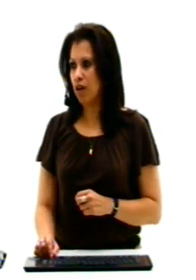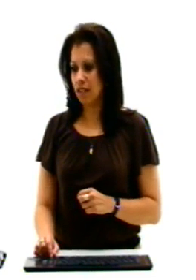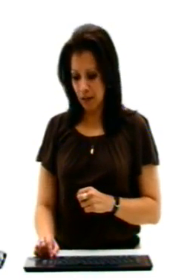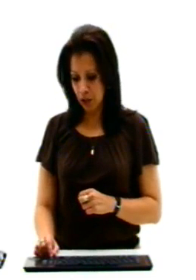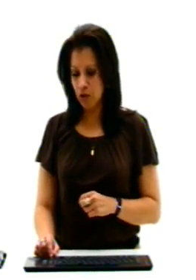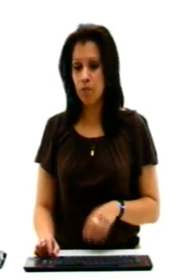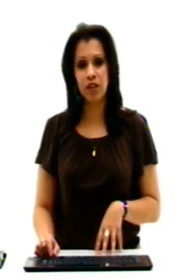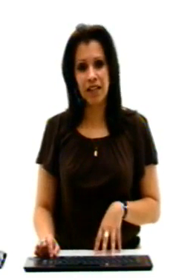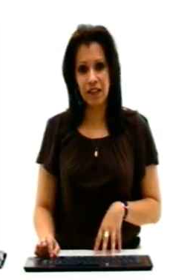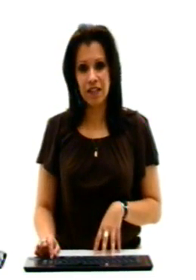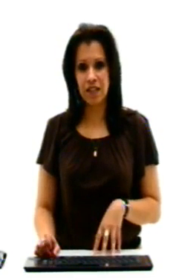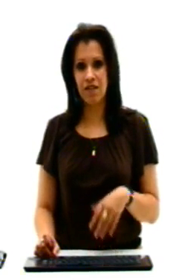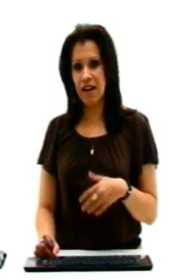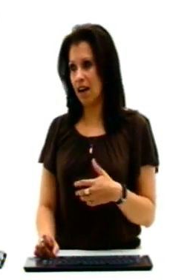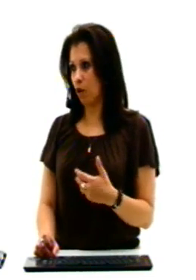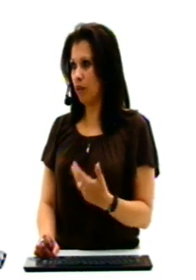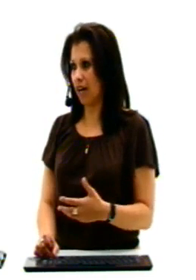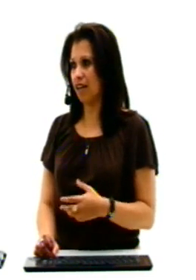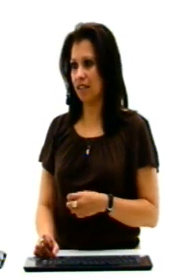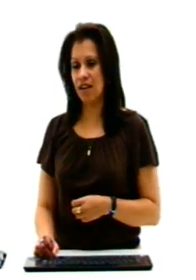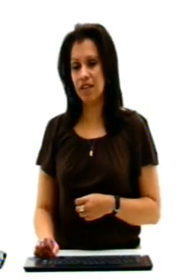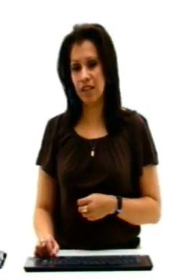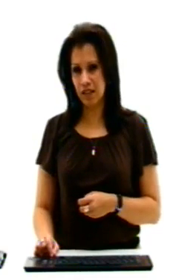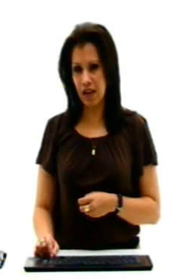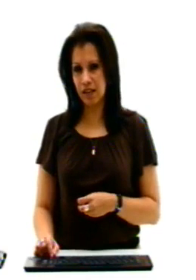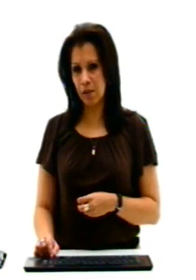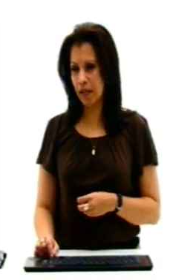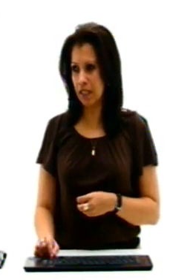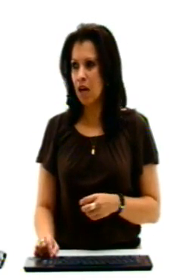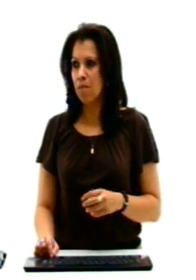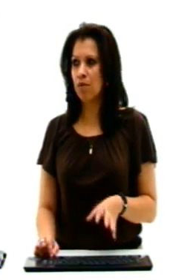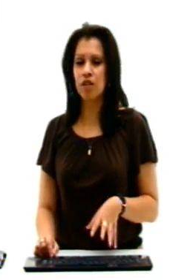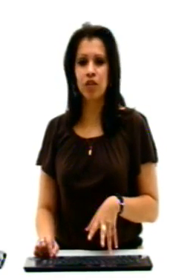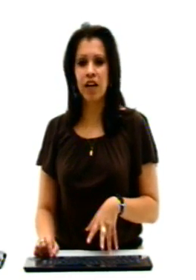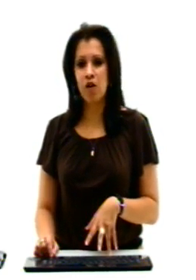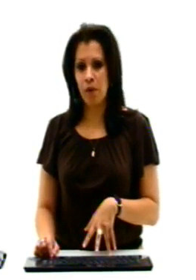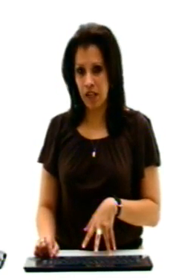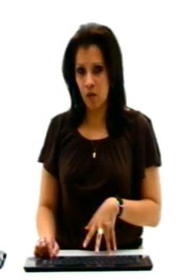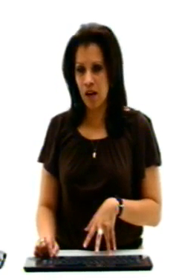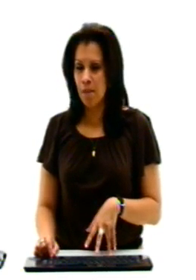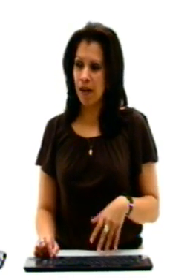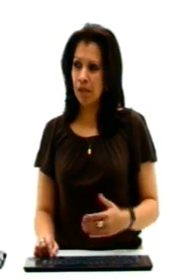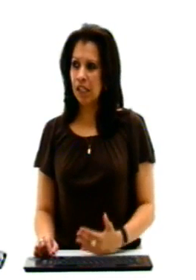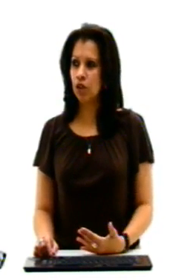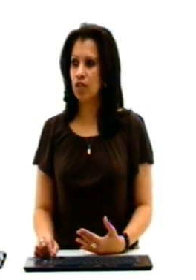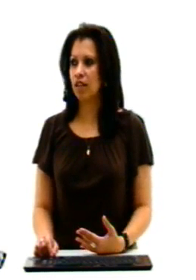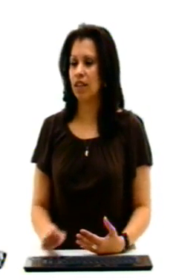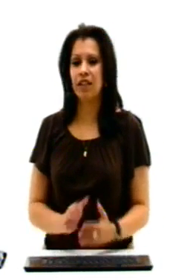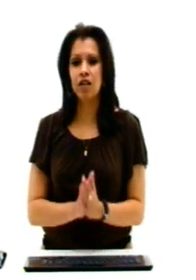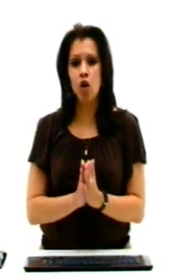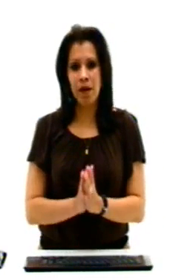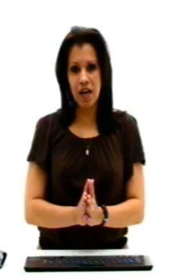dentro de esos asentamientos importantes que se van a Ubicar en las tierras altas centrales del país vamos a encontrar a Comayagua para